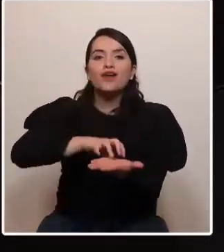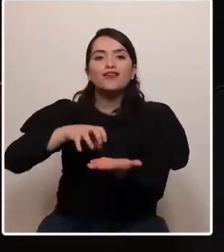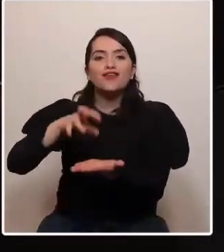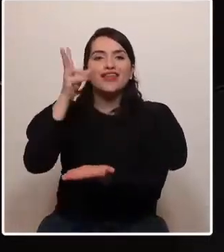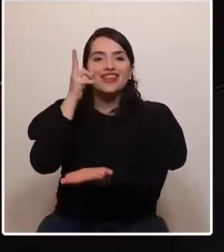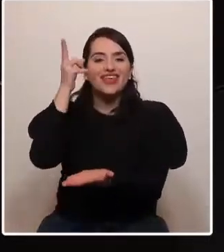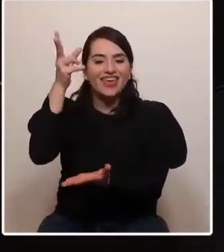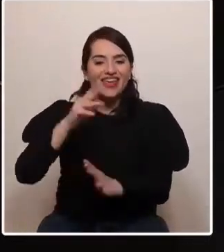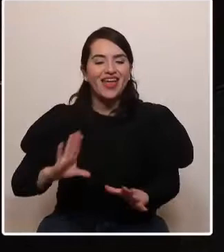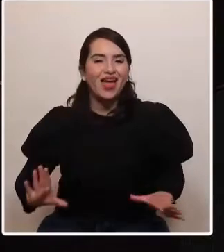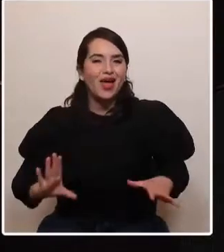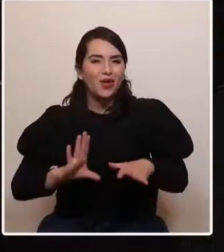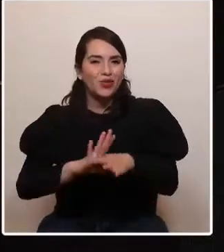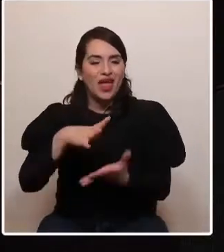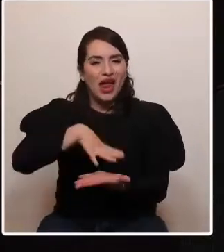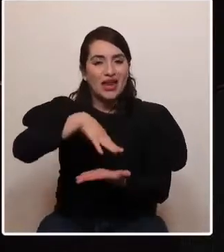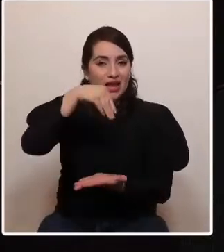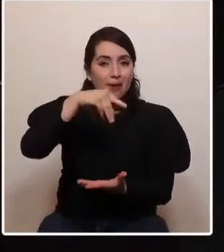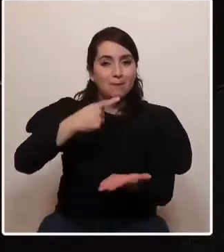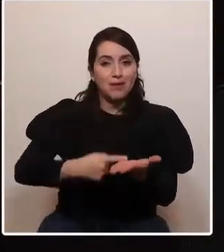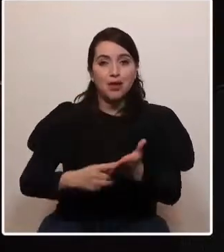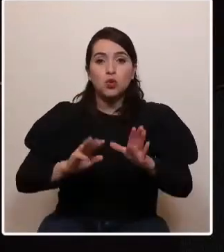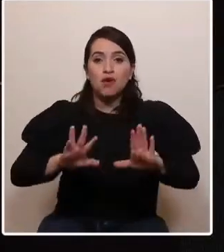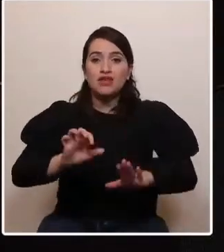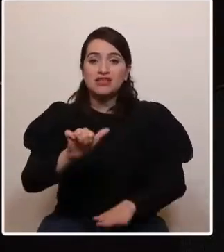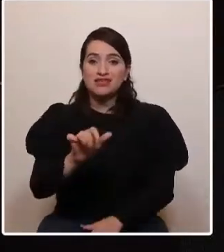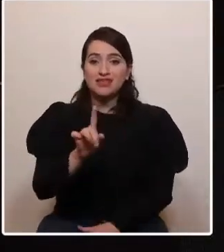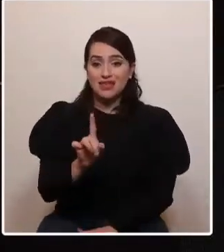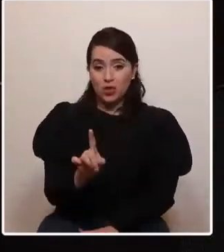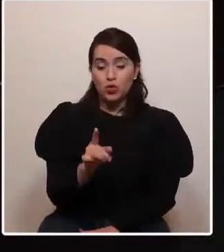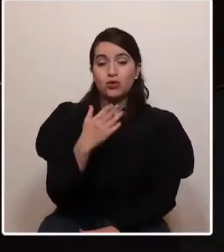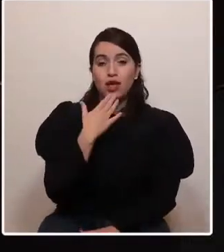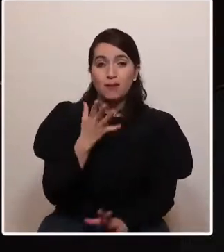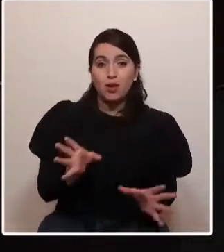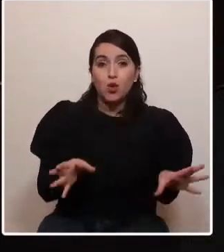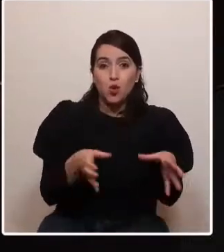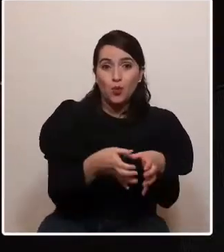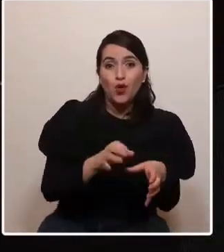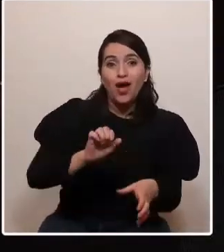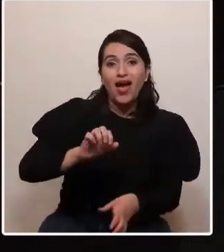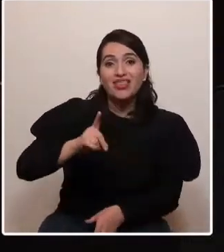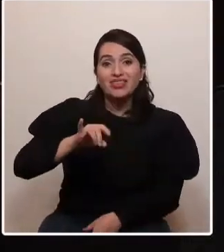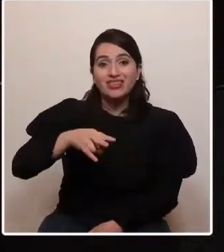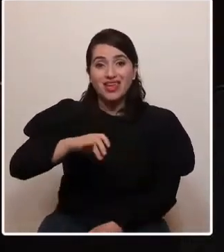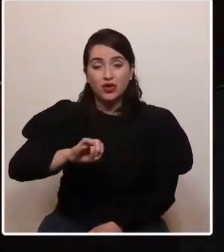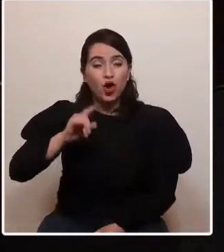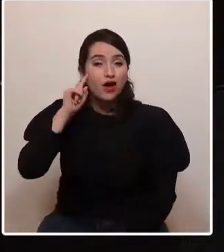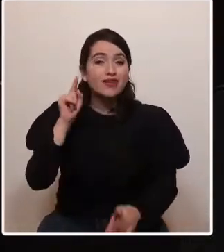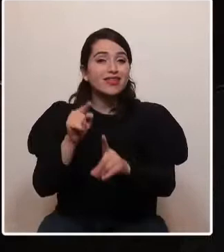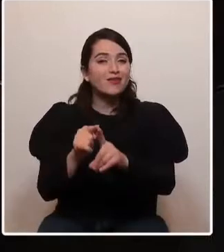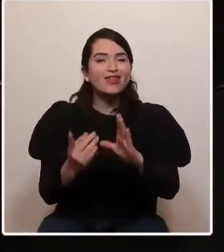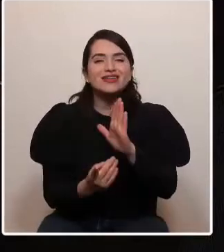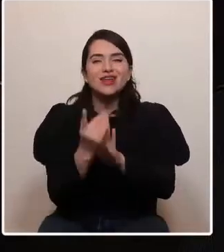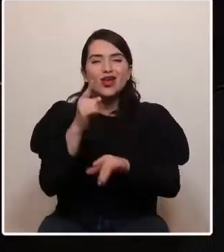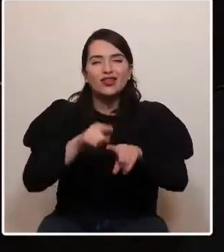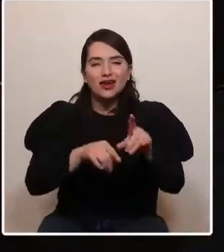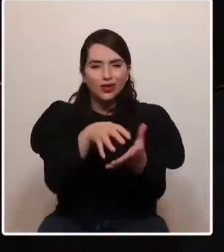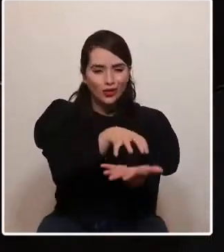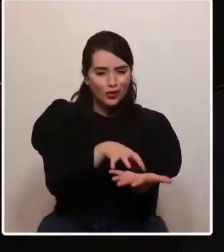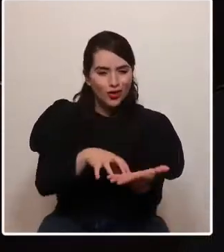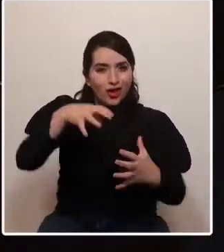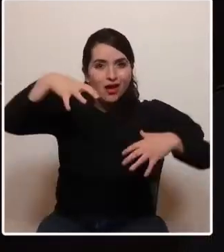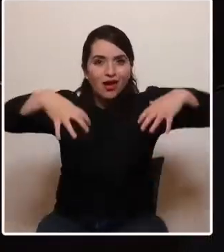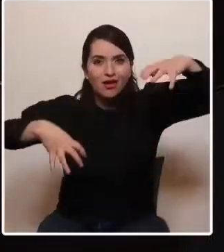de Adelanto de Arica en 1961, junto con su plan andino, tuvo como finalidad el desarrollo de los territorios andinos rurales